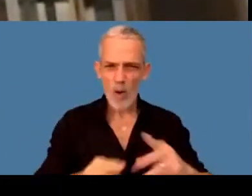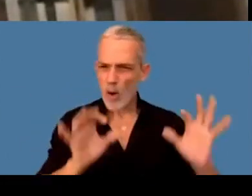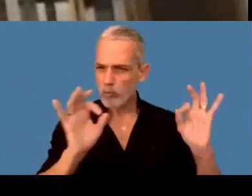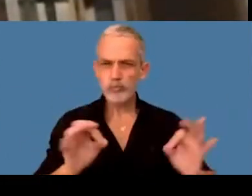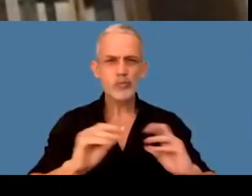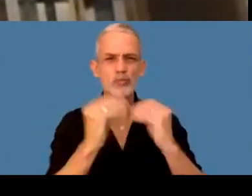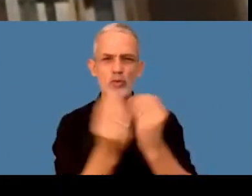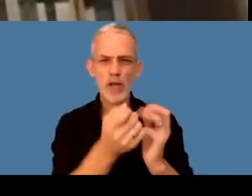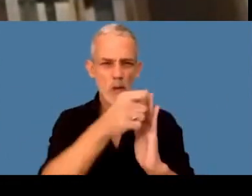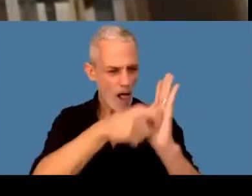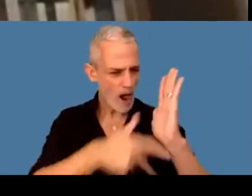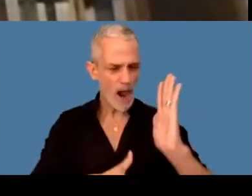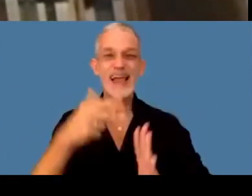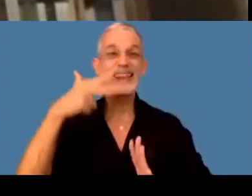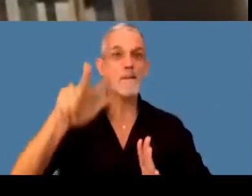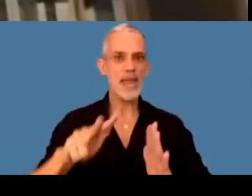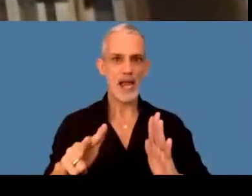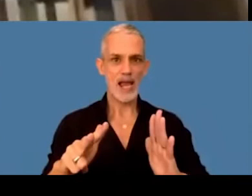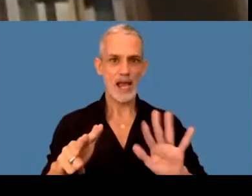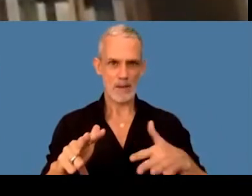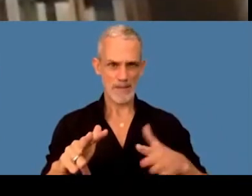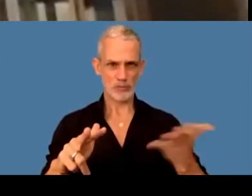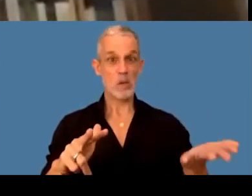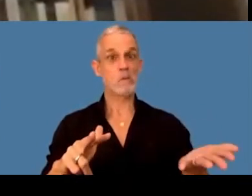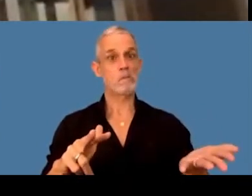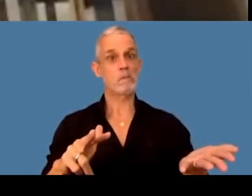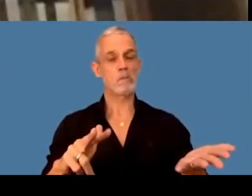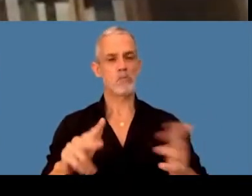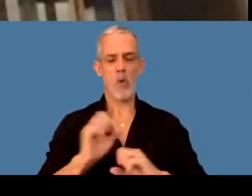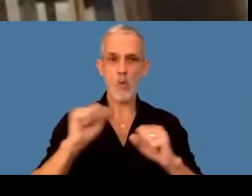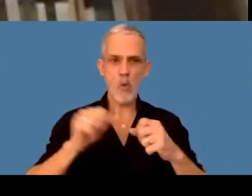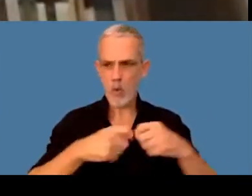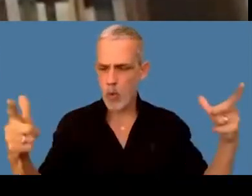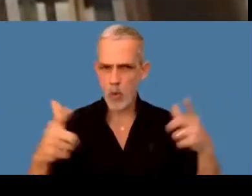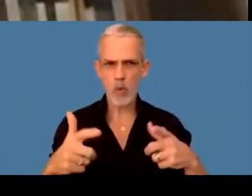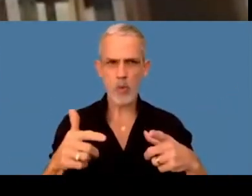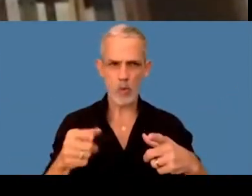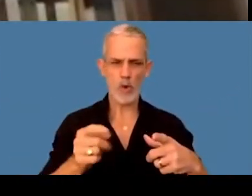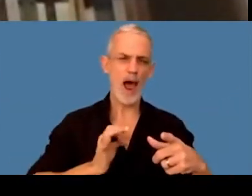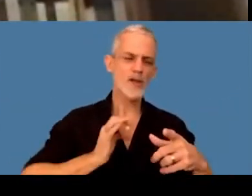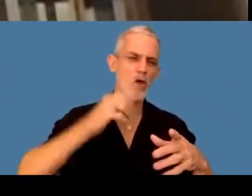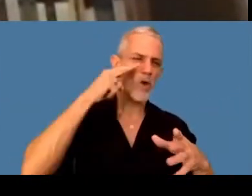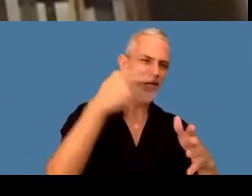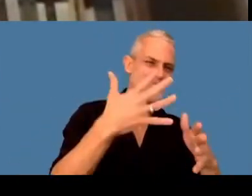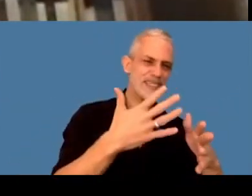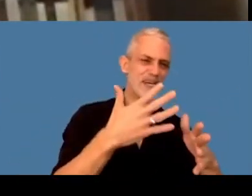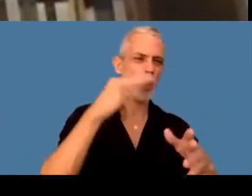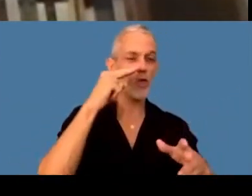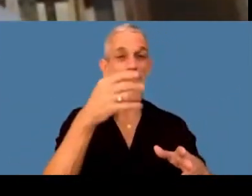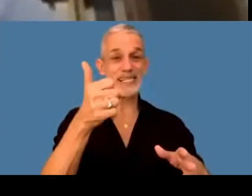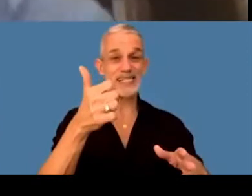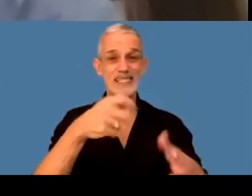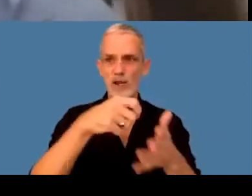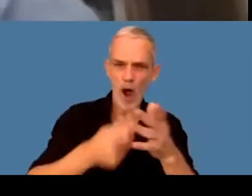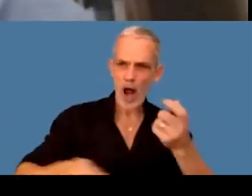les señalaba hace un rato. Hubo un boom, sobre todo desde el 2005-2006, del crecimiento de la